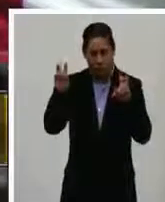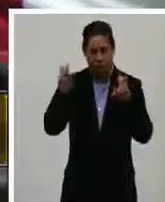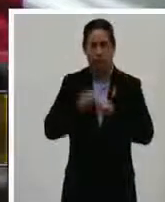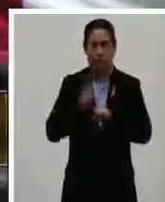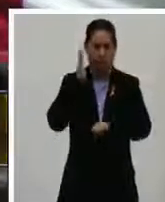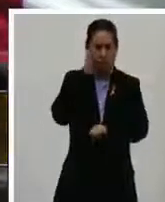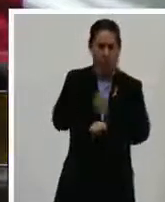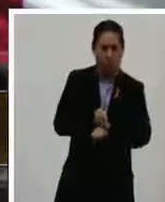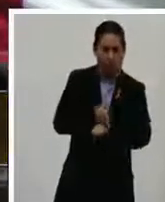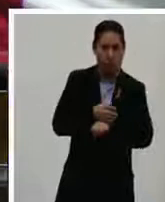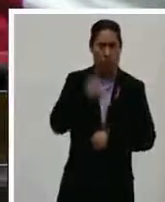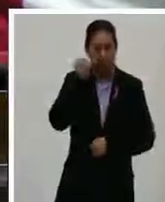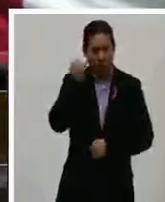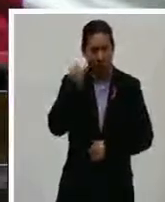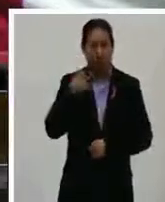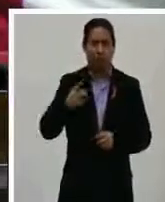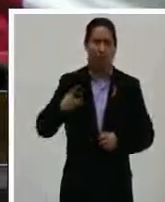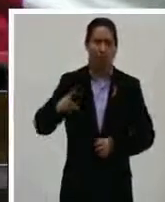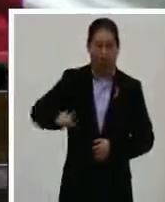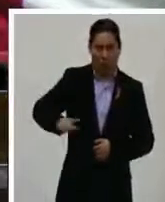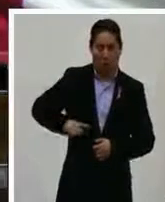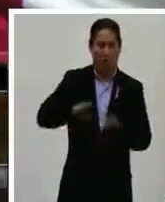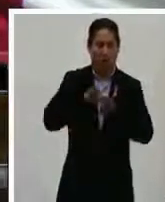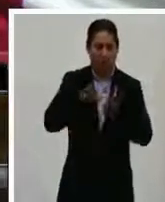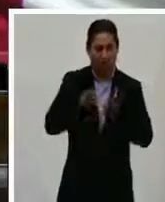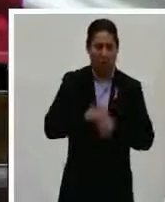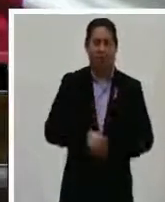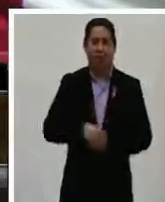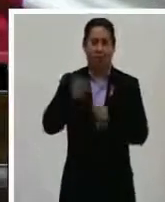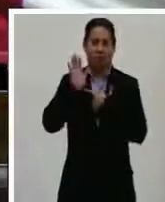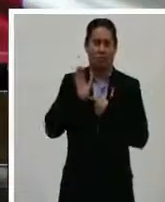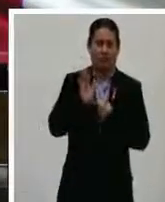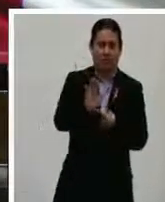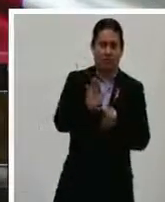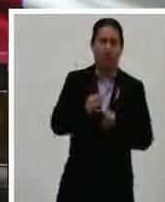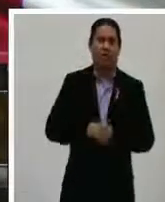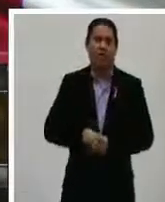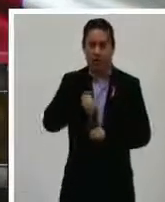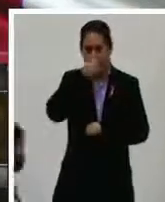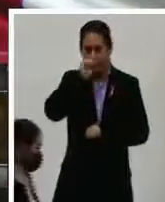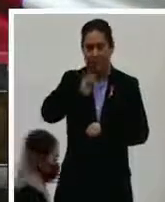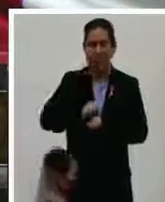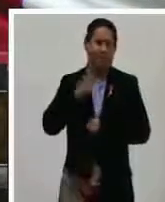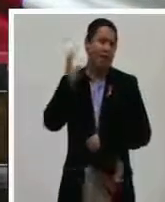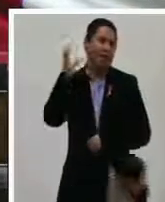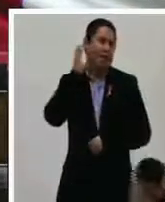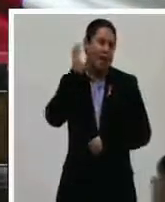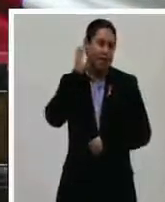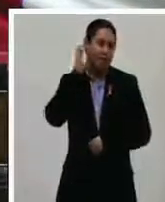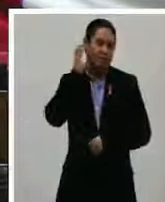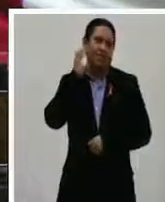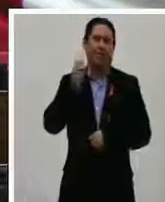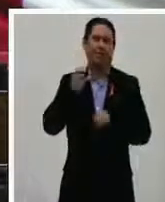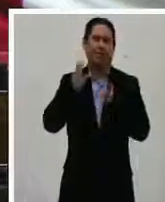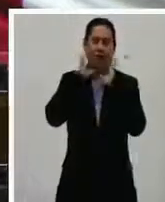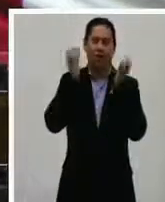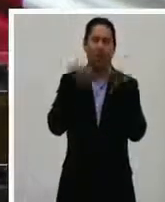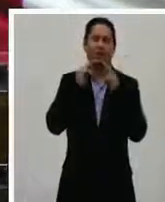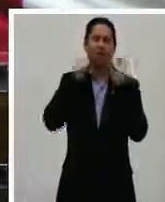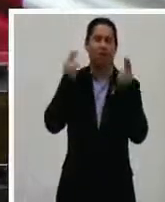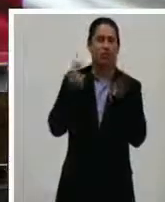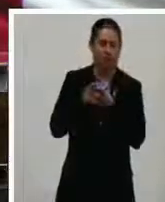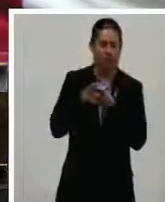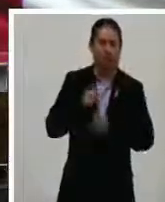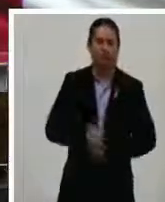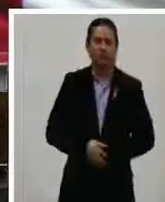remitida por la senadora liliana margarita valdez martínez secretaria de la cámara de senadores del congreso de